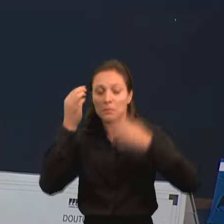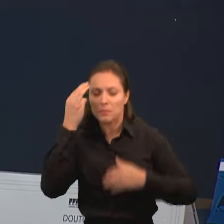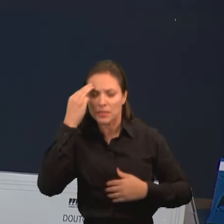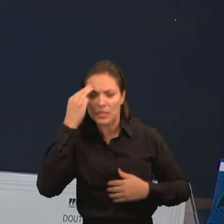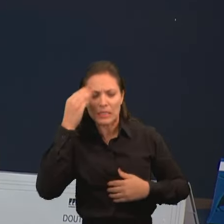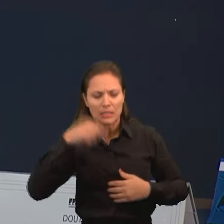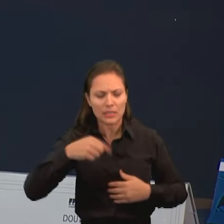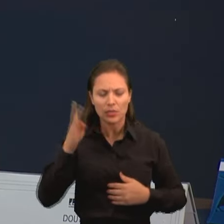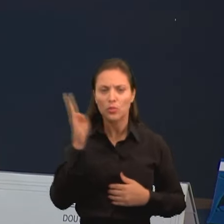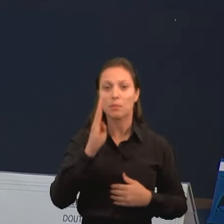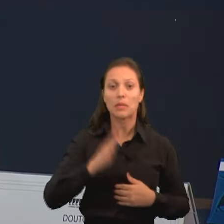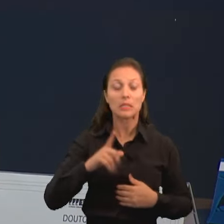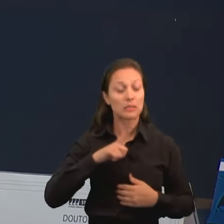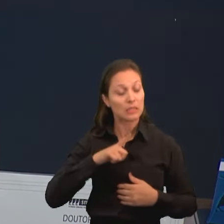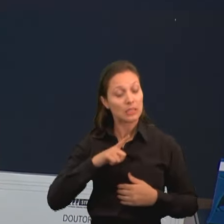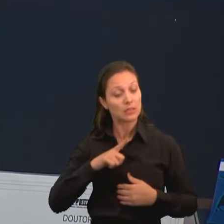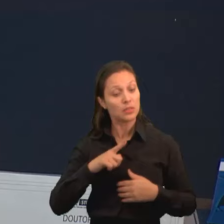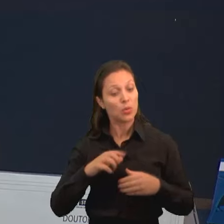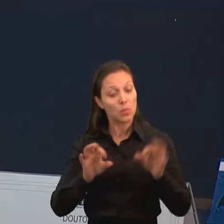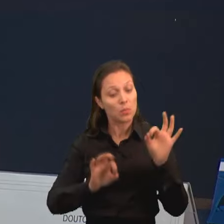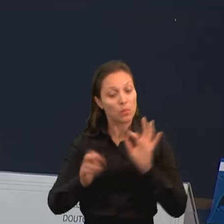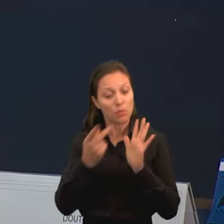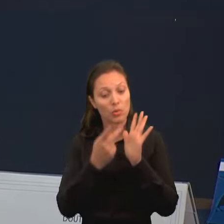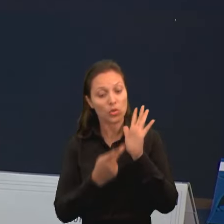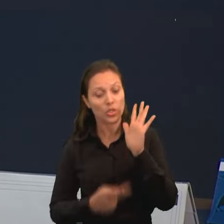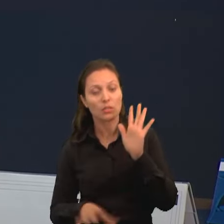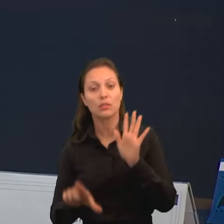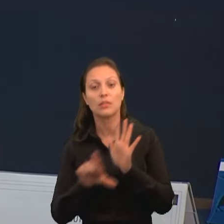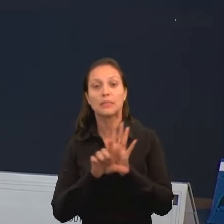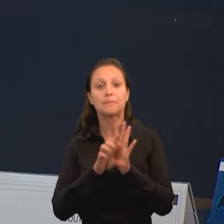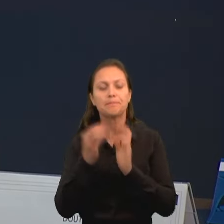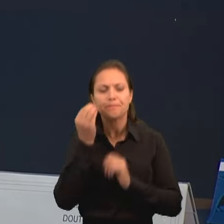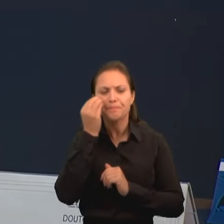daños a las personas. Y en Brasil tenemos